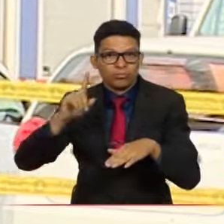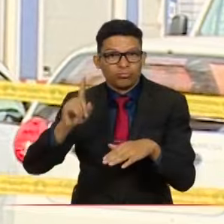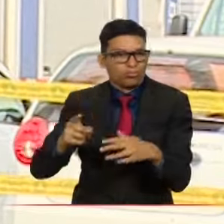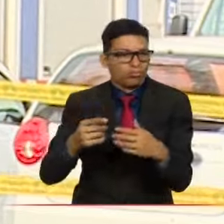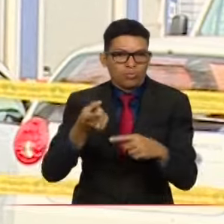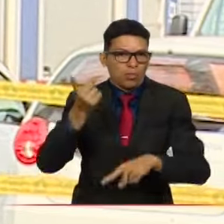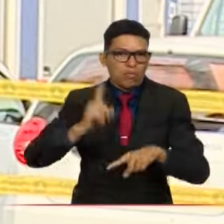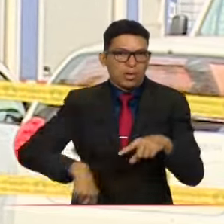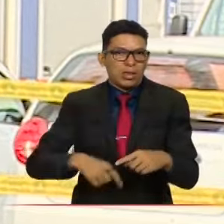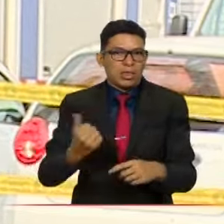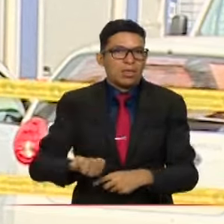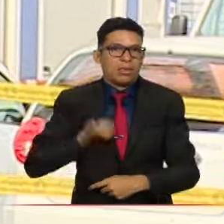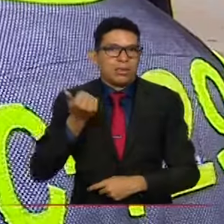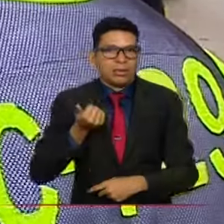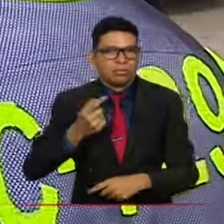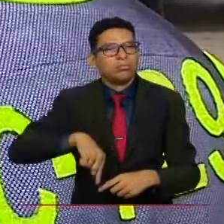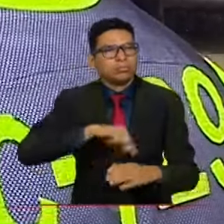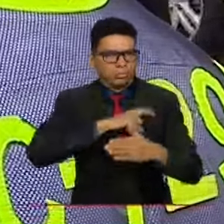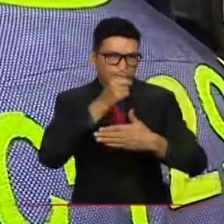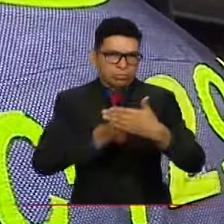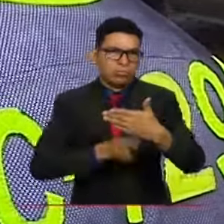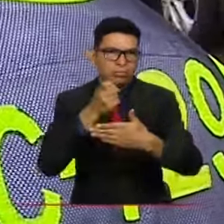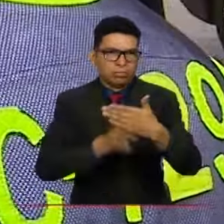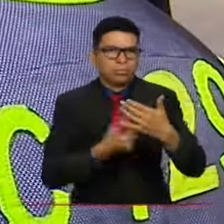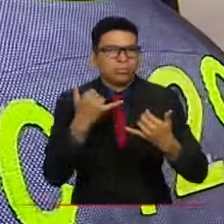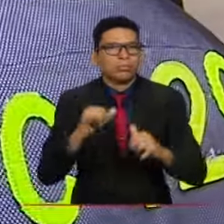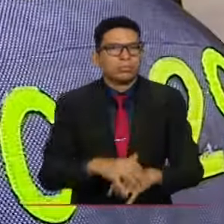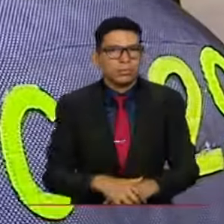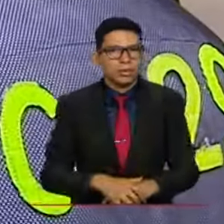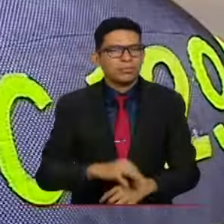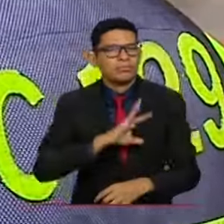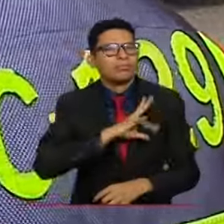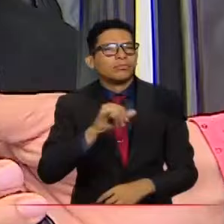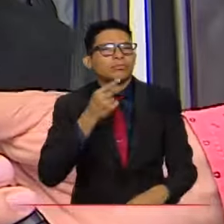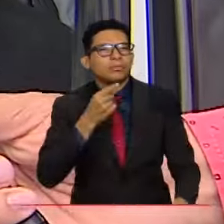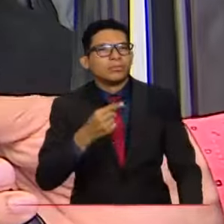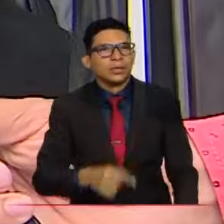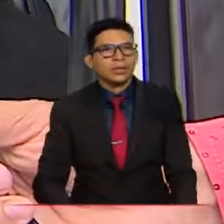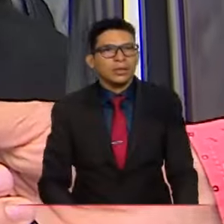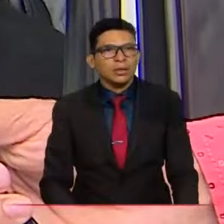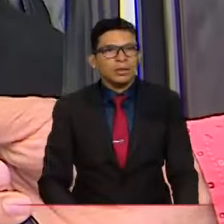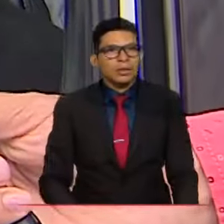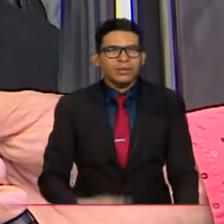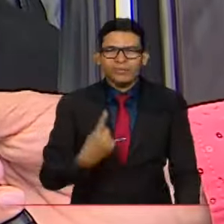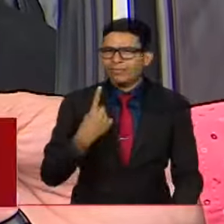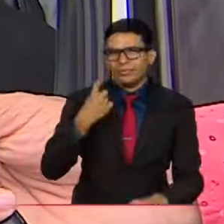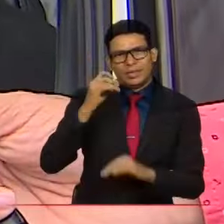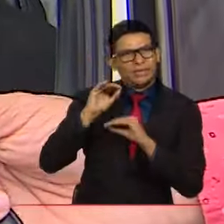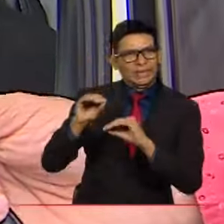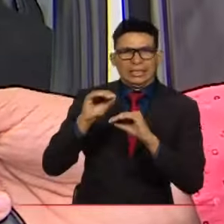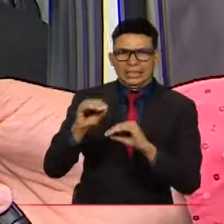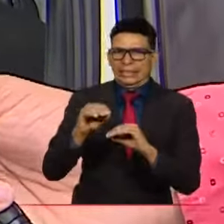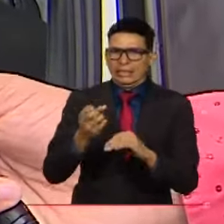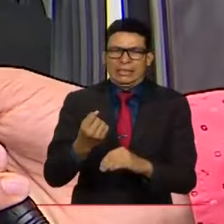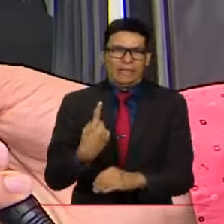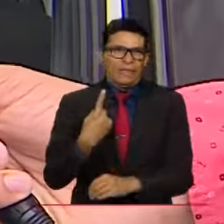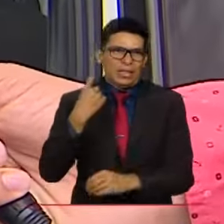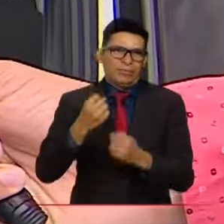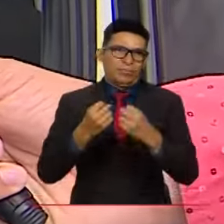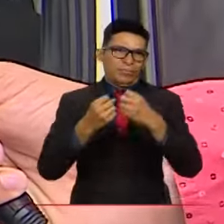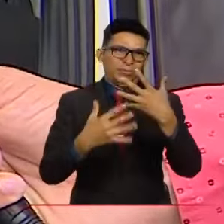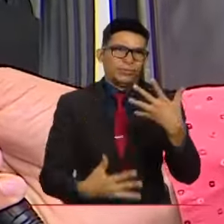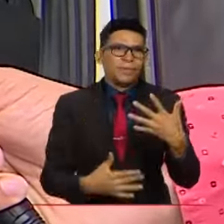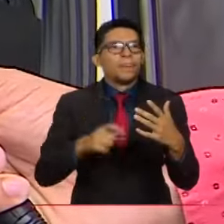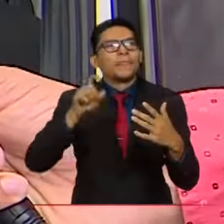ya estamos tomando los debidos correctivos. ¿Y qué dicen los caleños? Mucha capacitación le hace falta a esta gente, tienen que estar